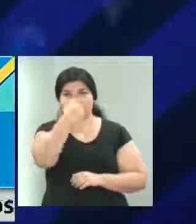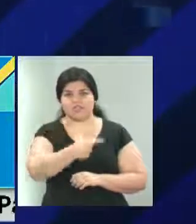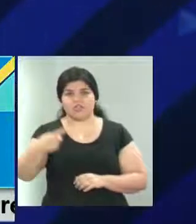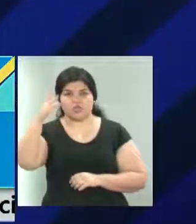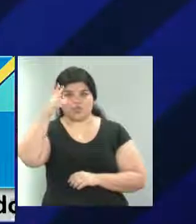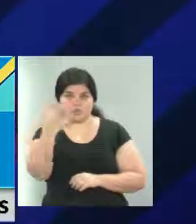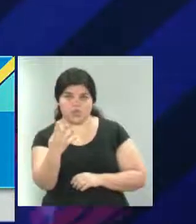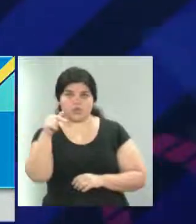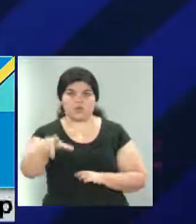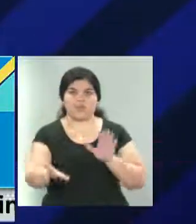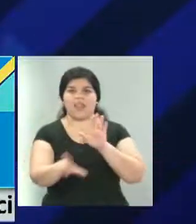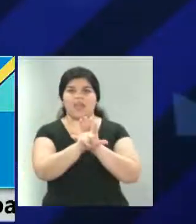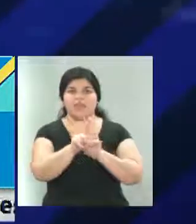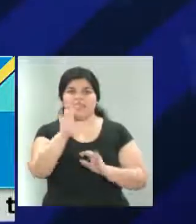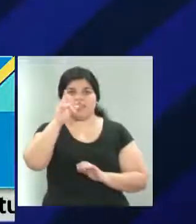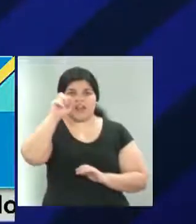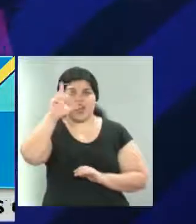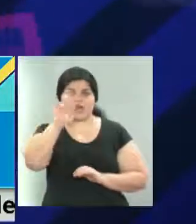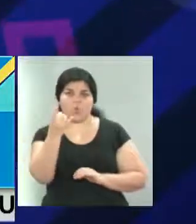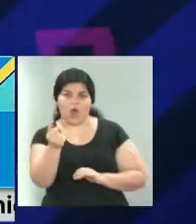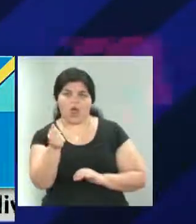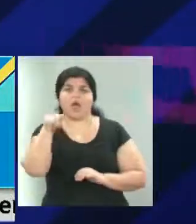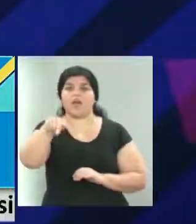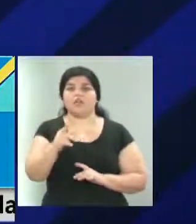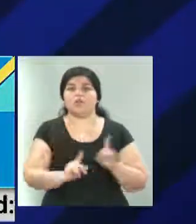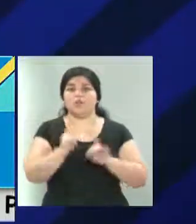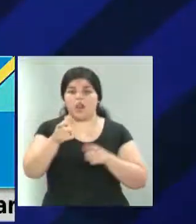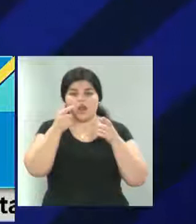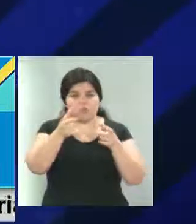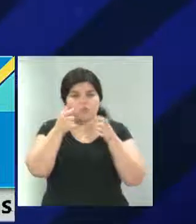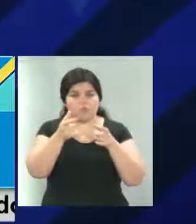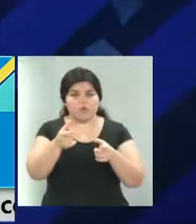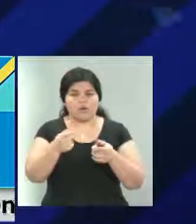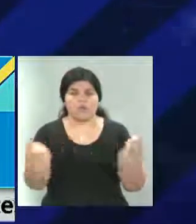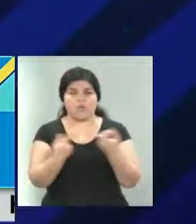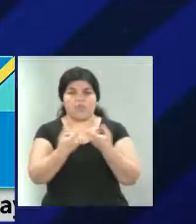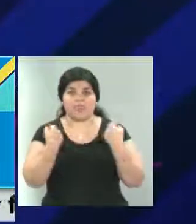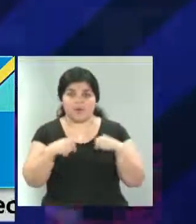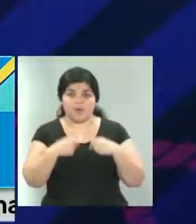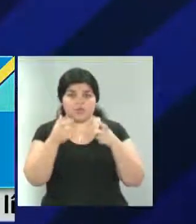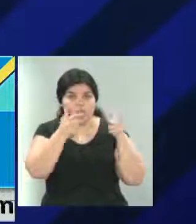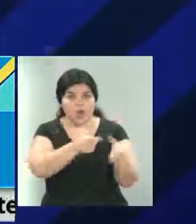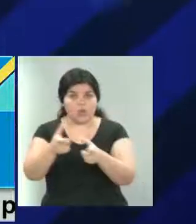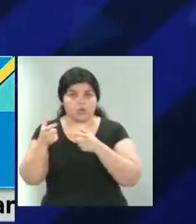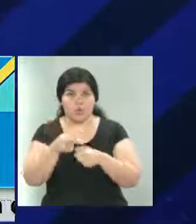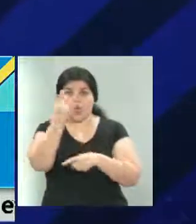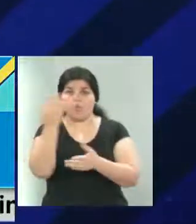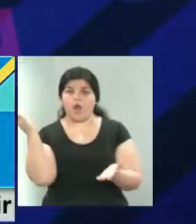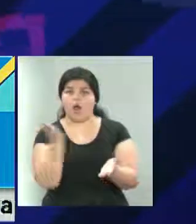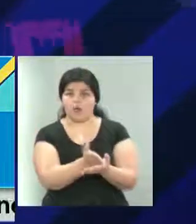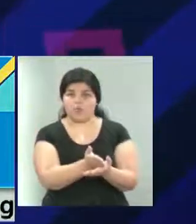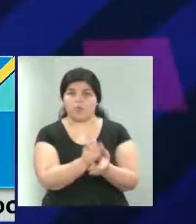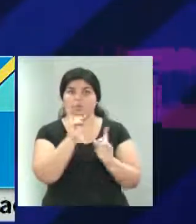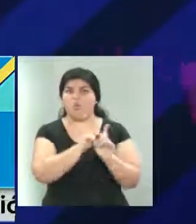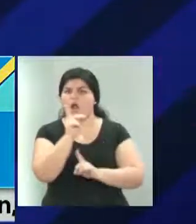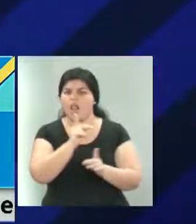denominada Ley de la Rúa, que lo que trataba era de regular la violencia en los espectáculos ligados al deporte. Una de las penas que promovía esta